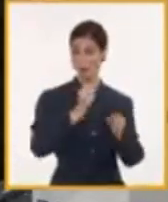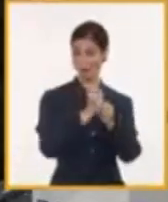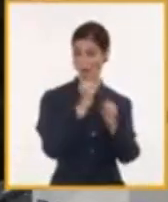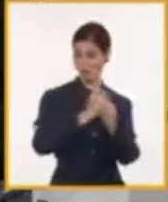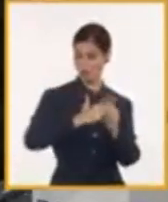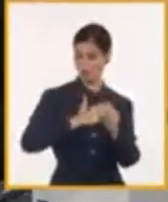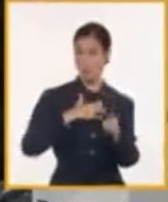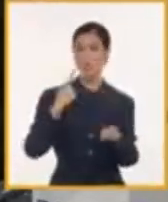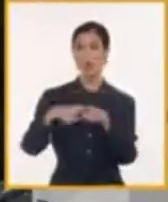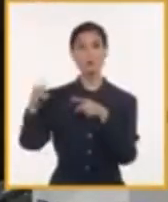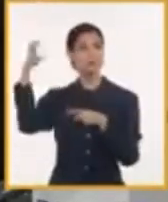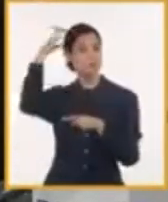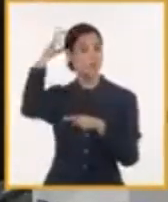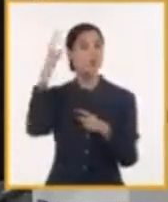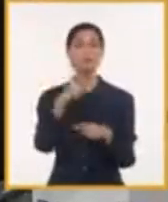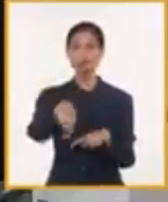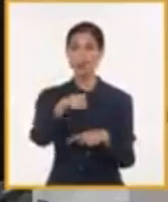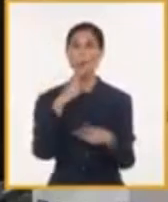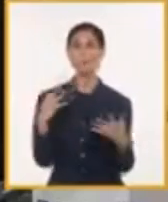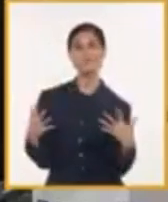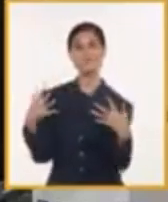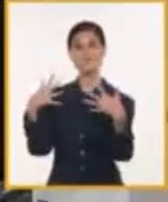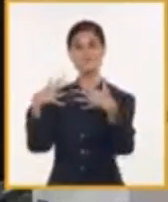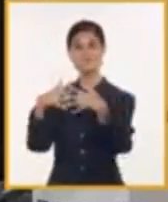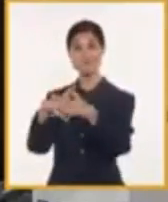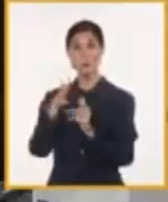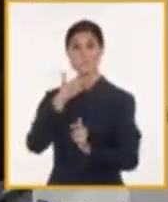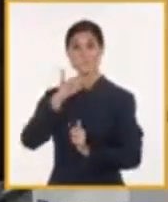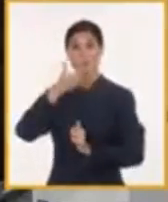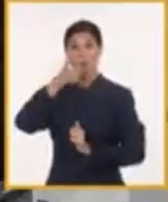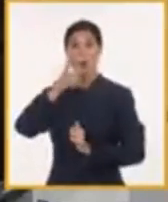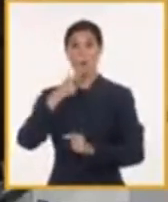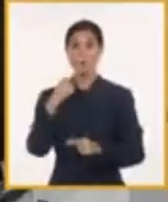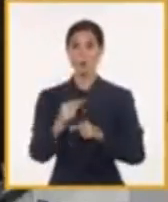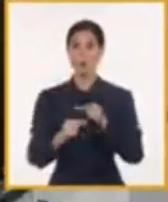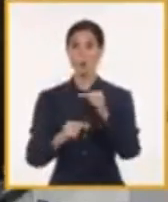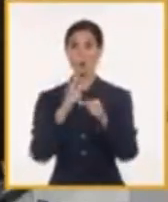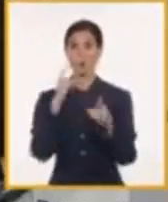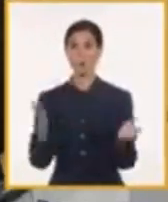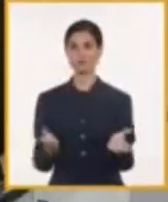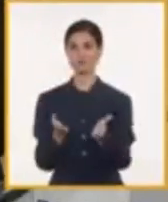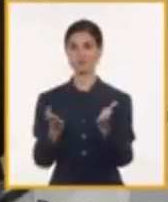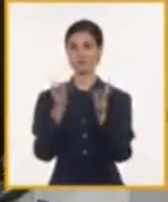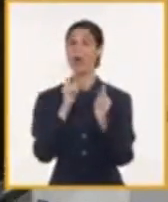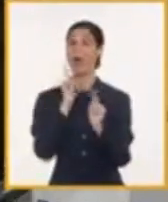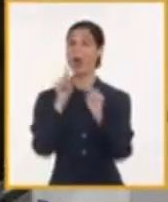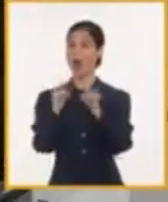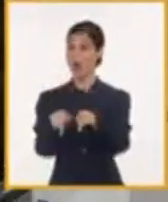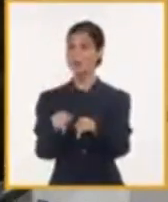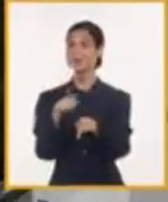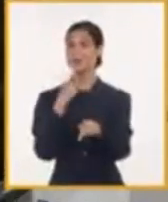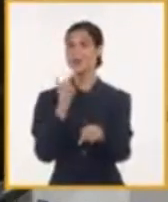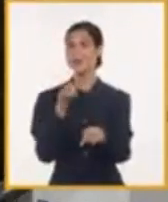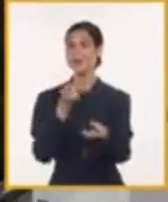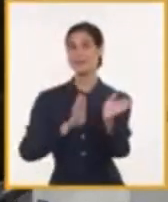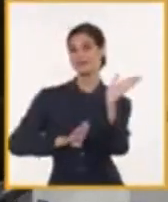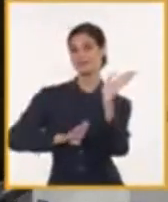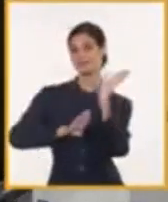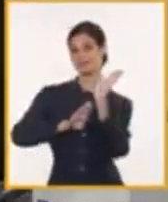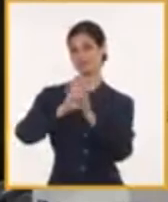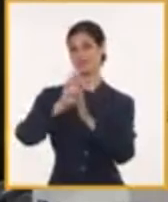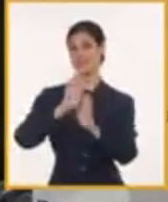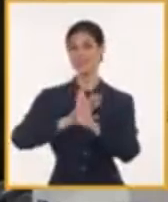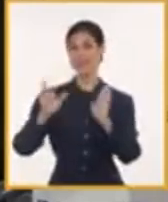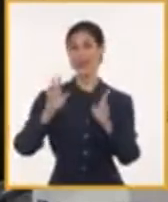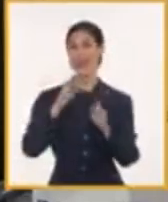logrado contar con más materia prima, poder hacer más producciones y al menos crecer y estar por encima del